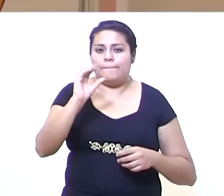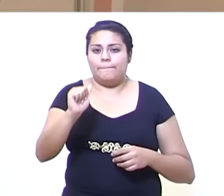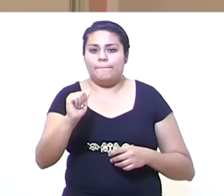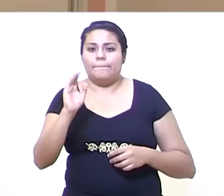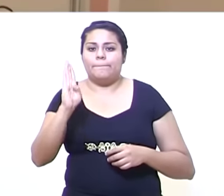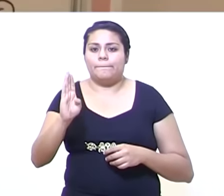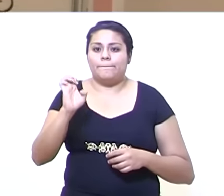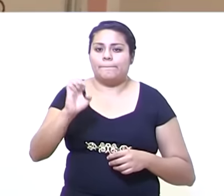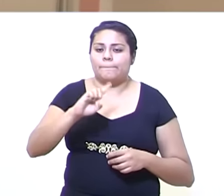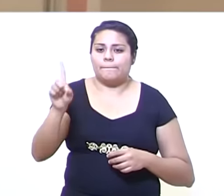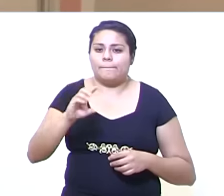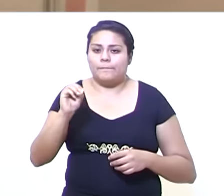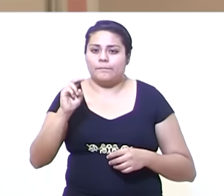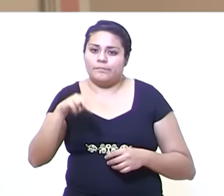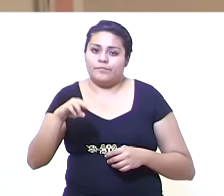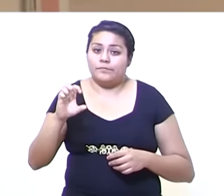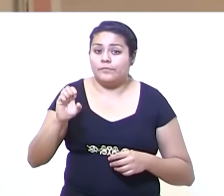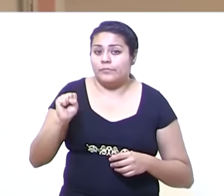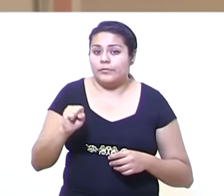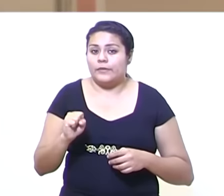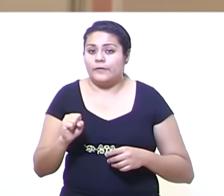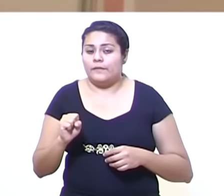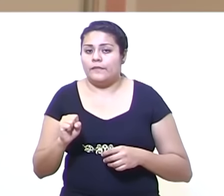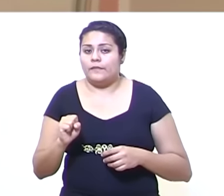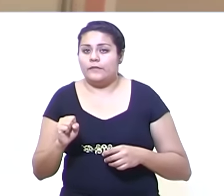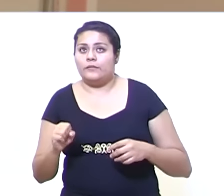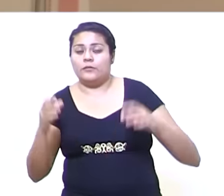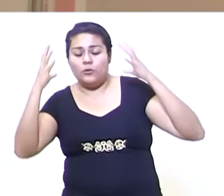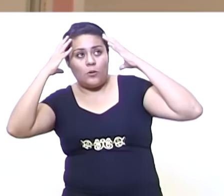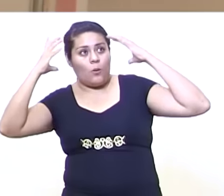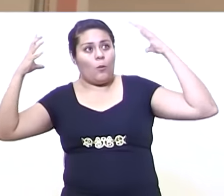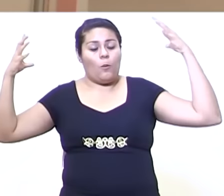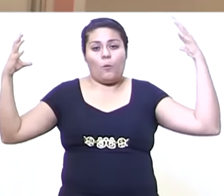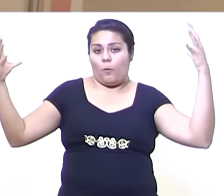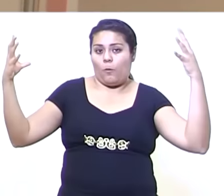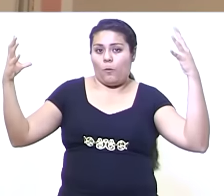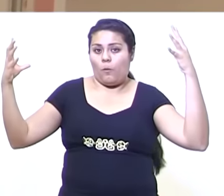cabezones. Son unos cabezones con...